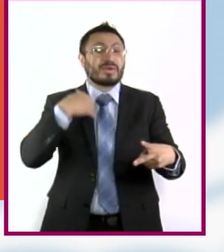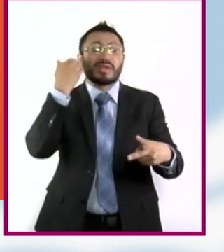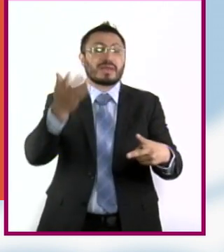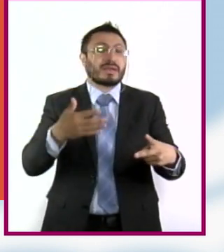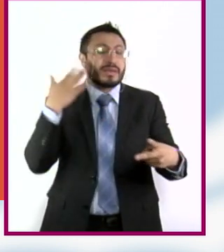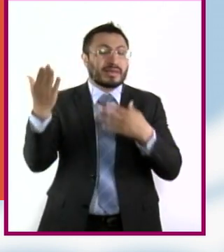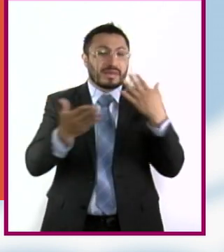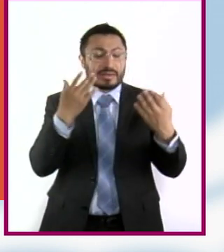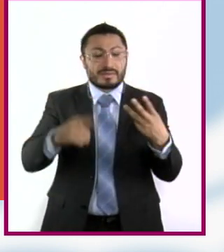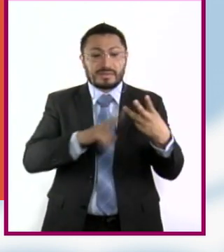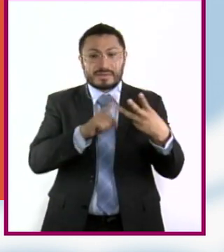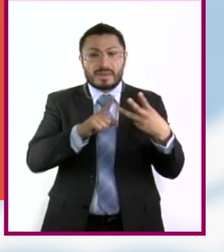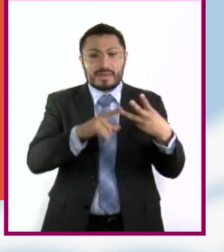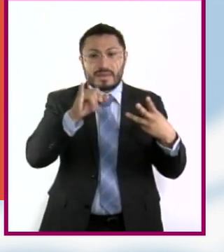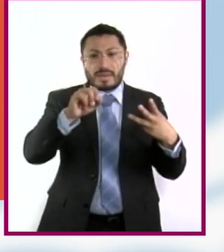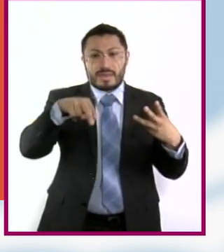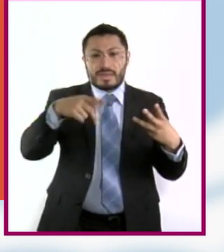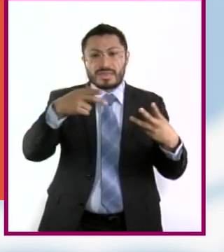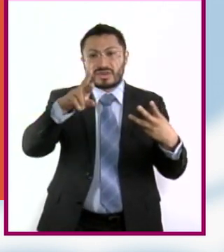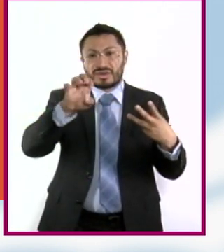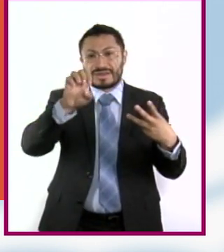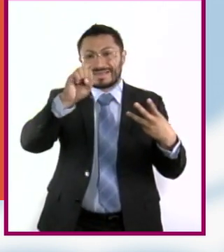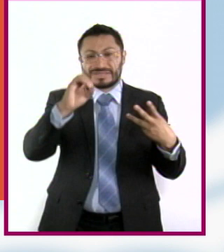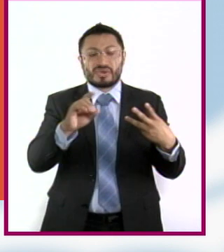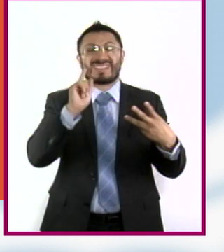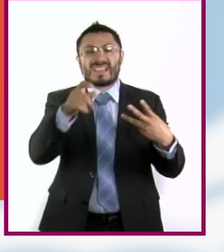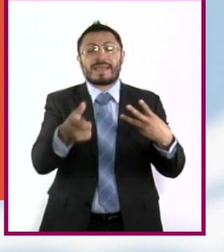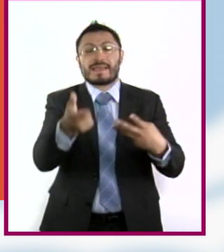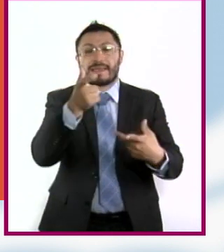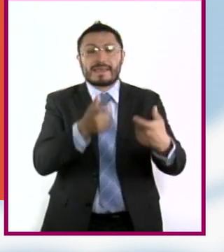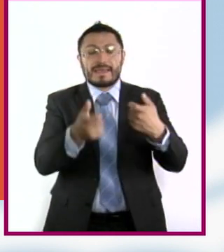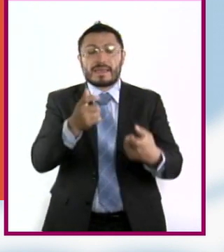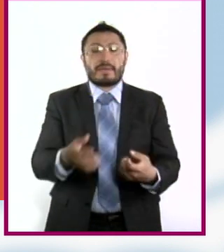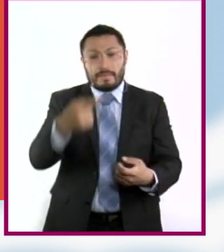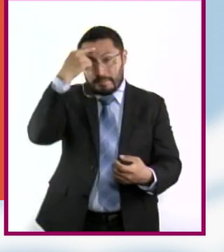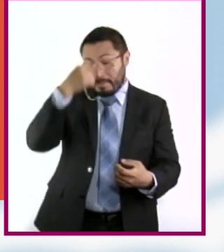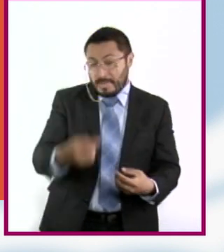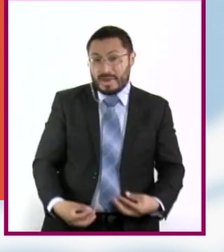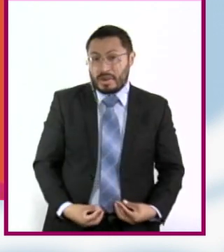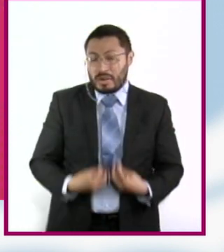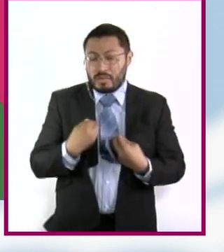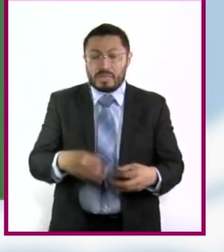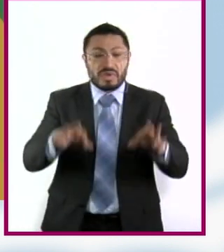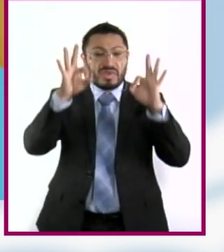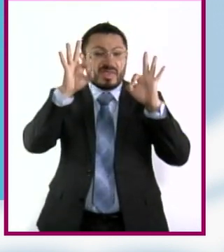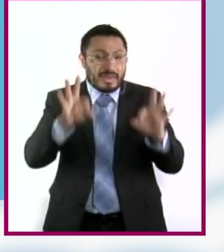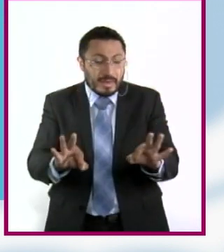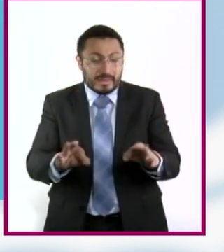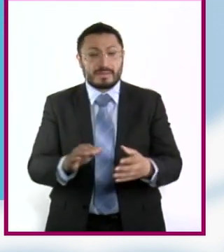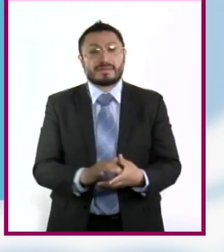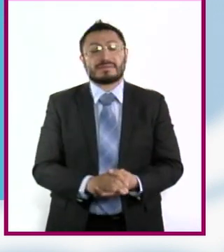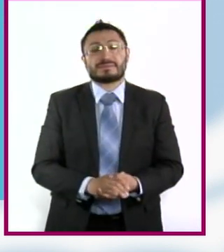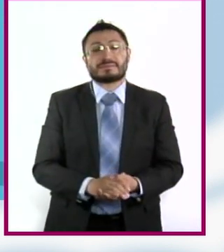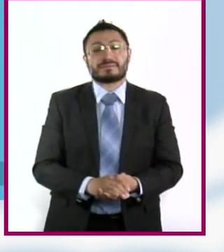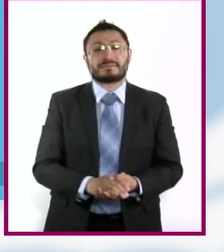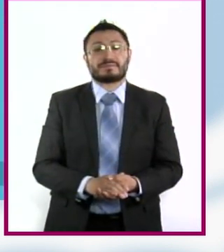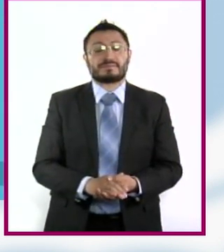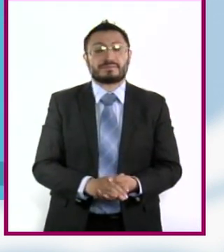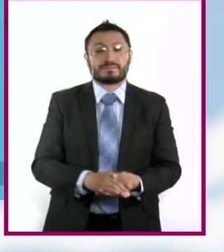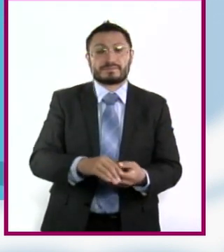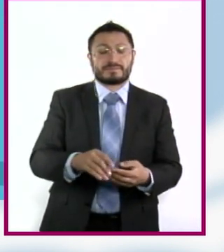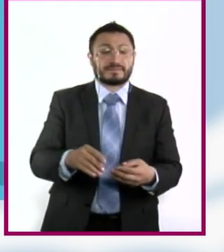Ingreso. Estima la obtención de recursos para gozar de una vida digna mediante el ingreso per cápita. El índice toma